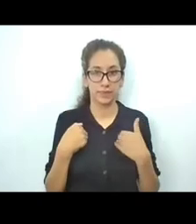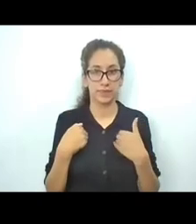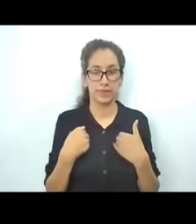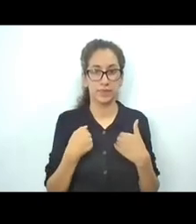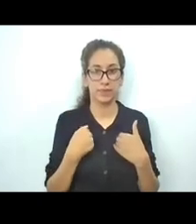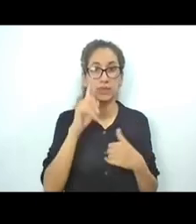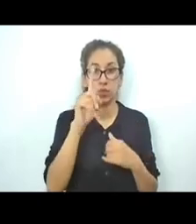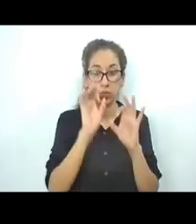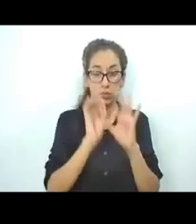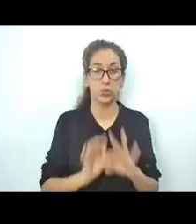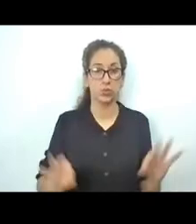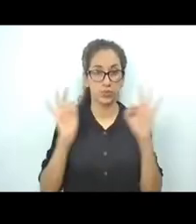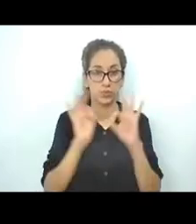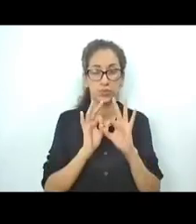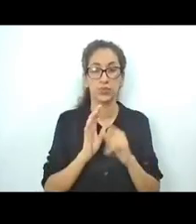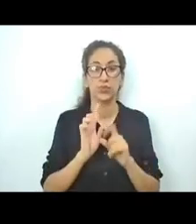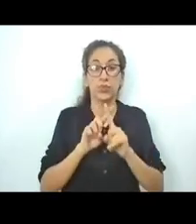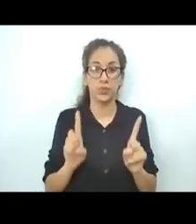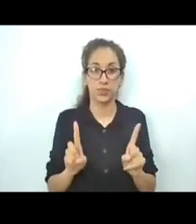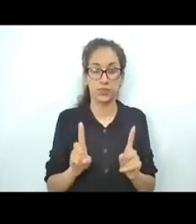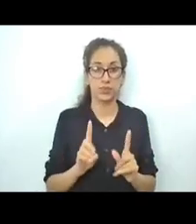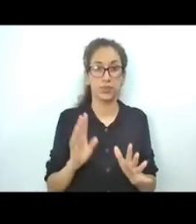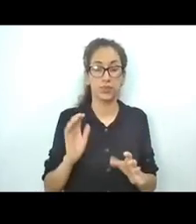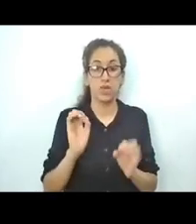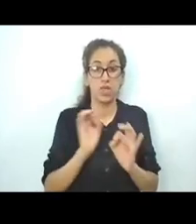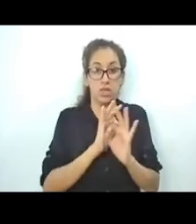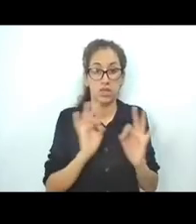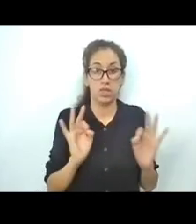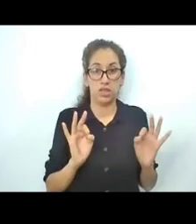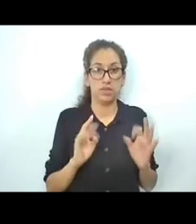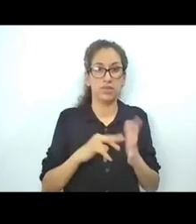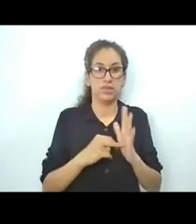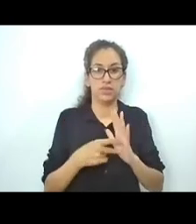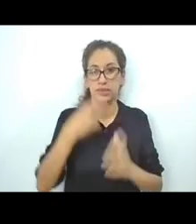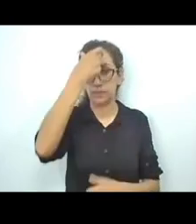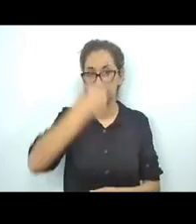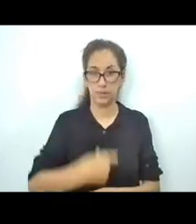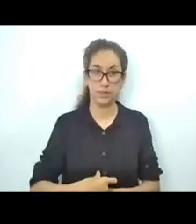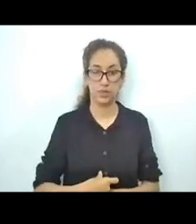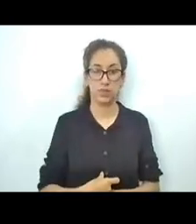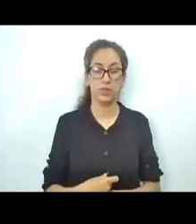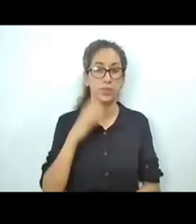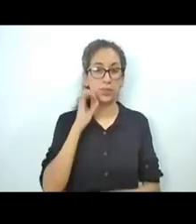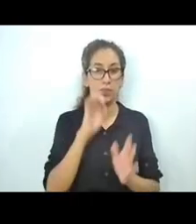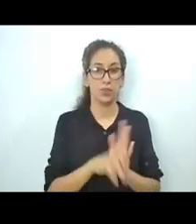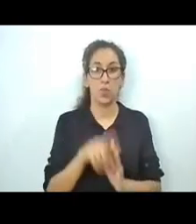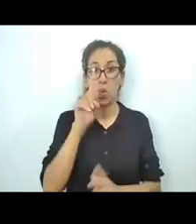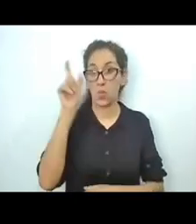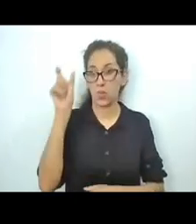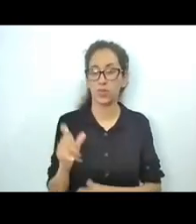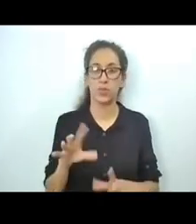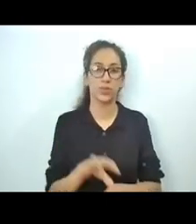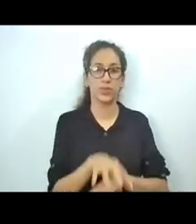una importancia. Sin embargo, pues la higiene es personal, o sea, uno que está